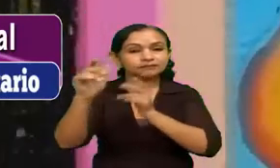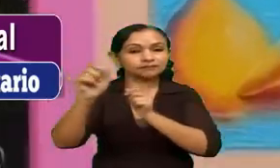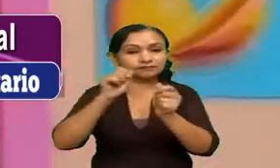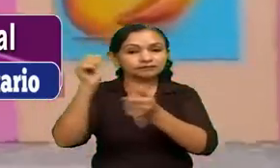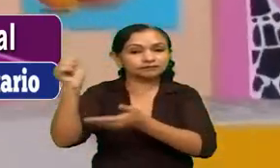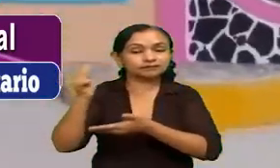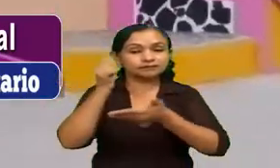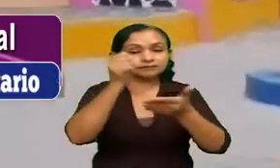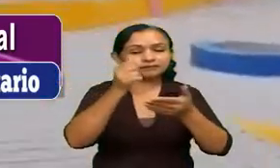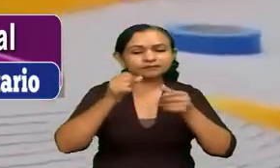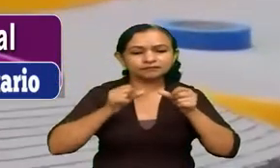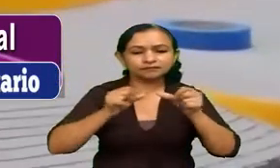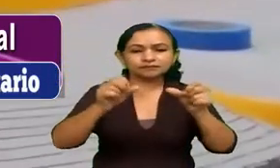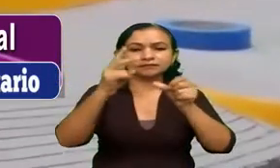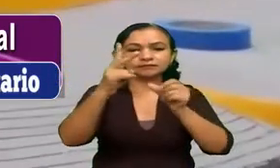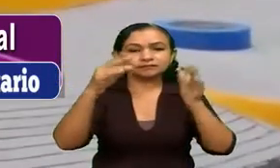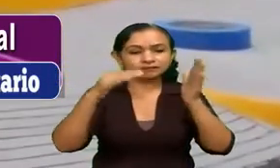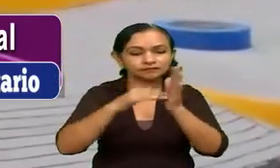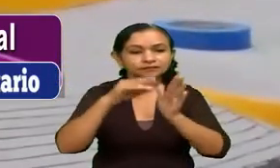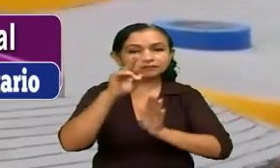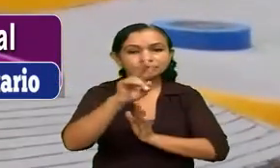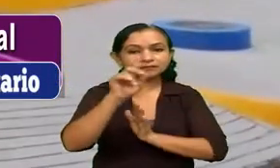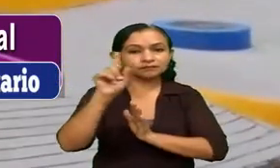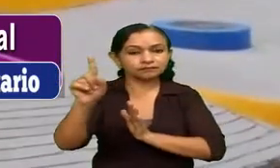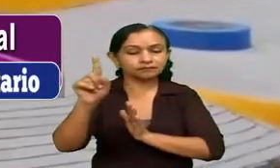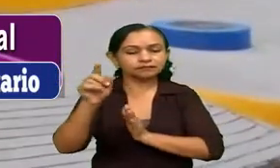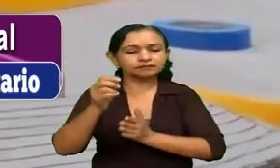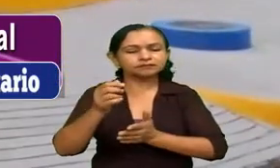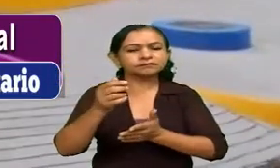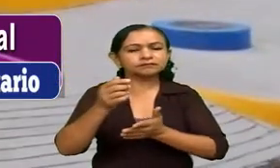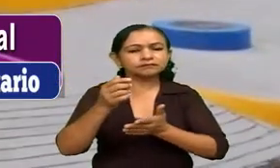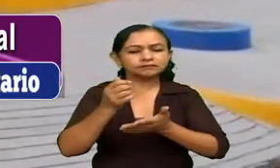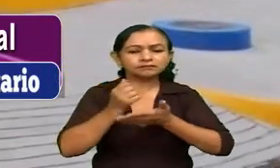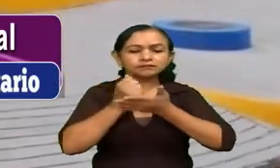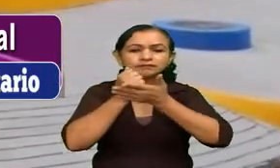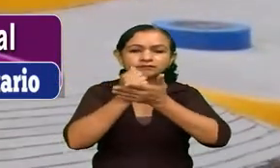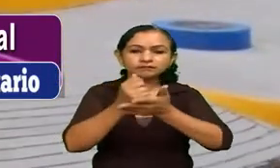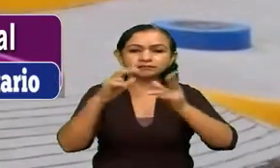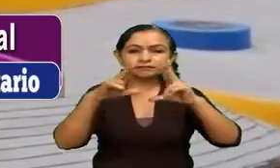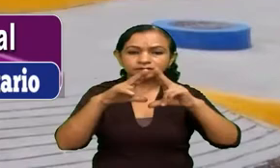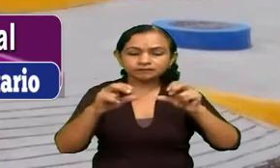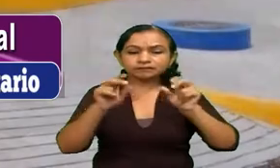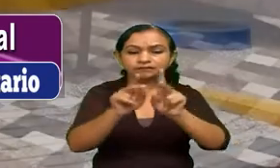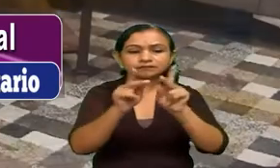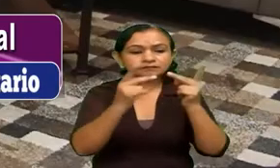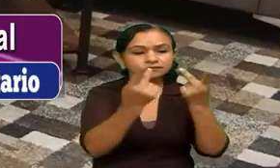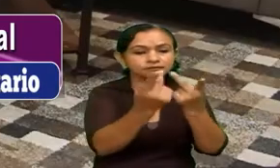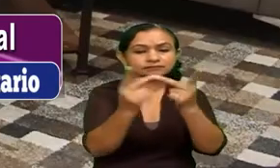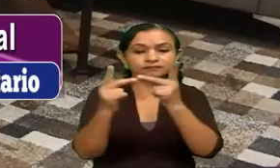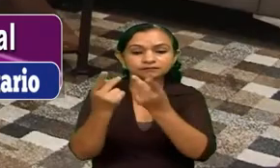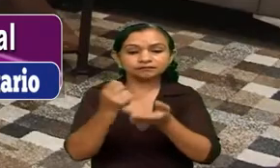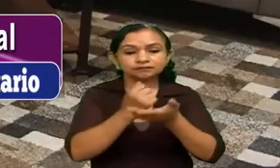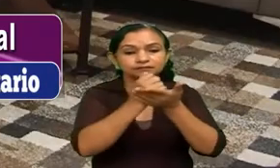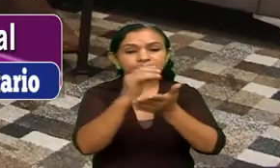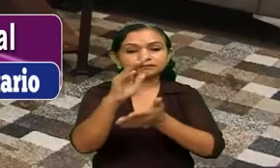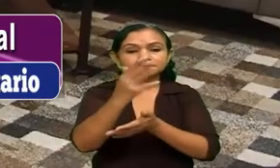el 2021, eso nos va a permitir garantizarle a nuestro pueblo el